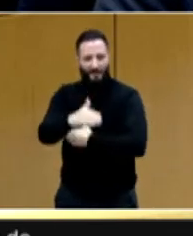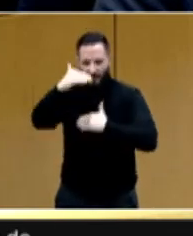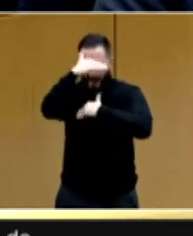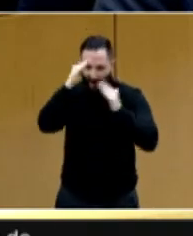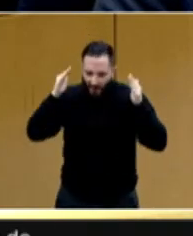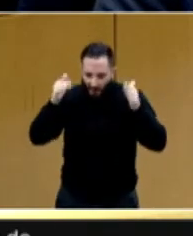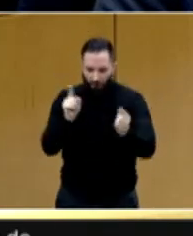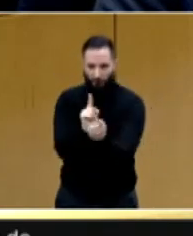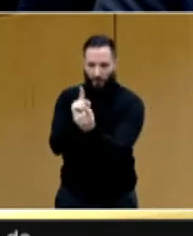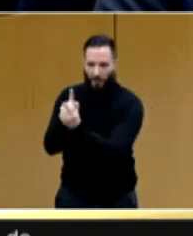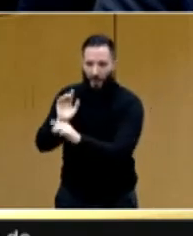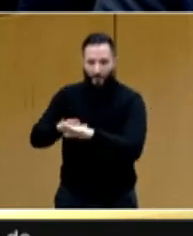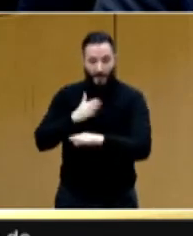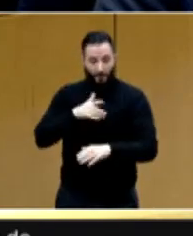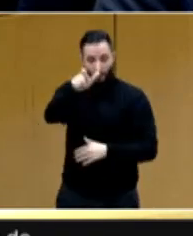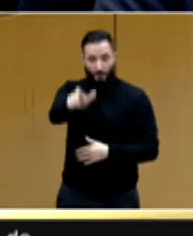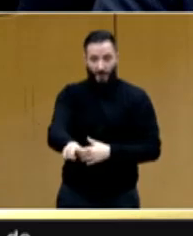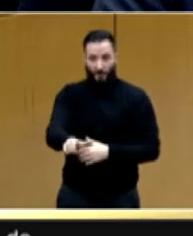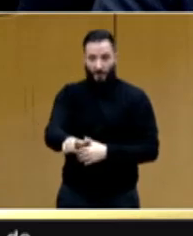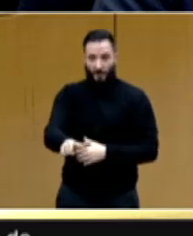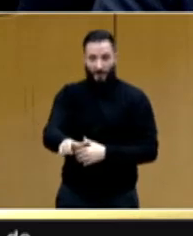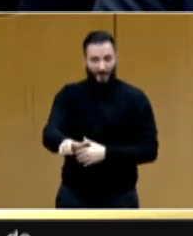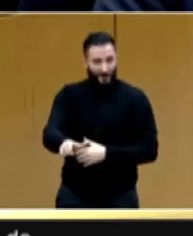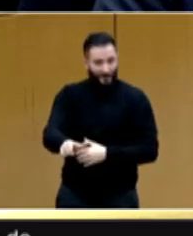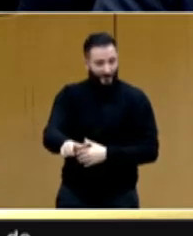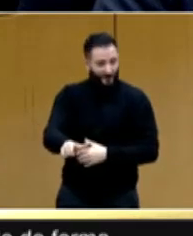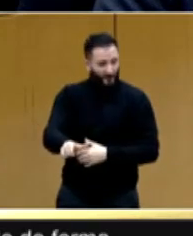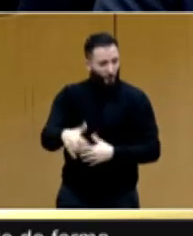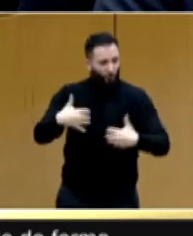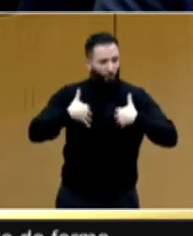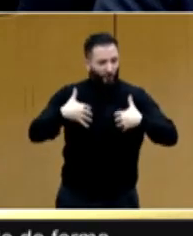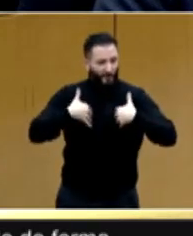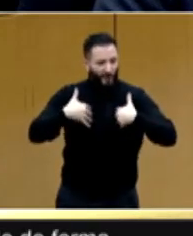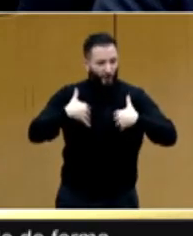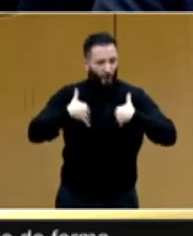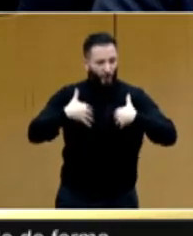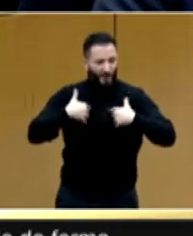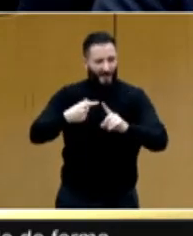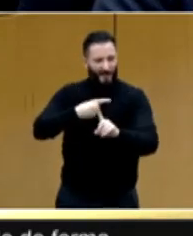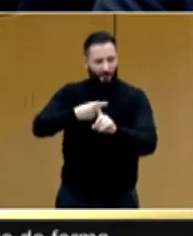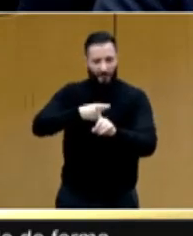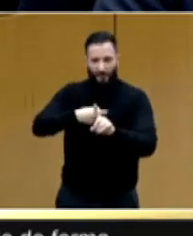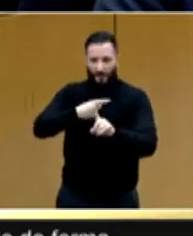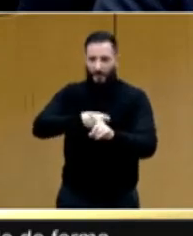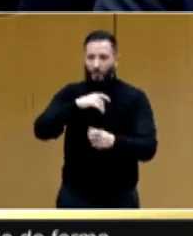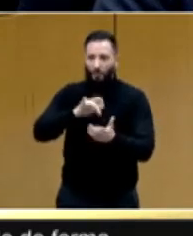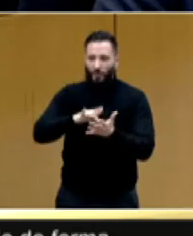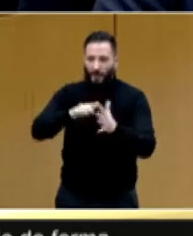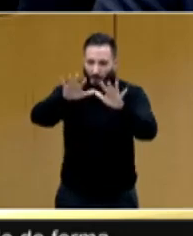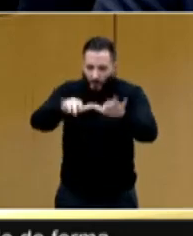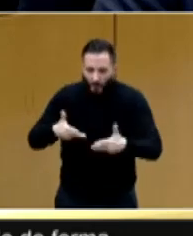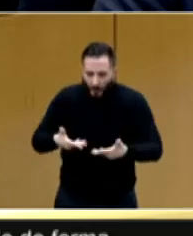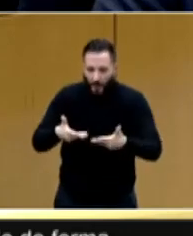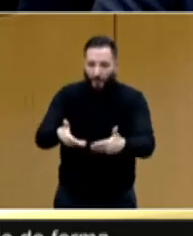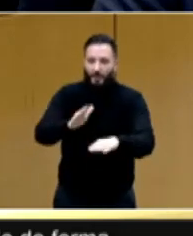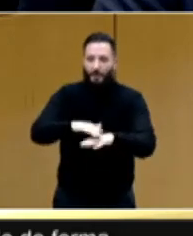a acompañar a personas que padecen sufrimientos y que con primera persona y desde ahí desde que se publicó la ley nos hemos esforzado